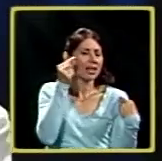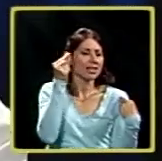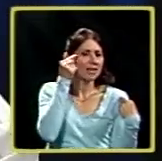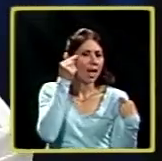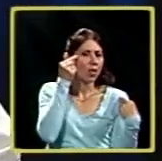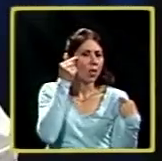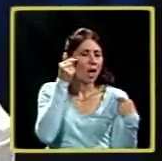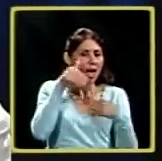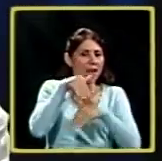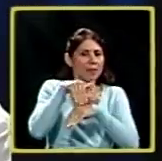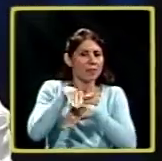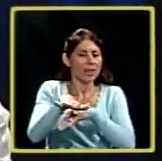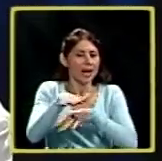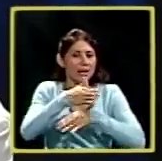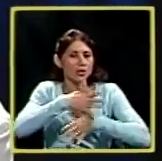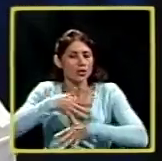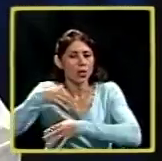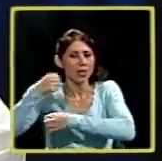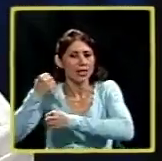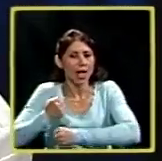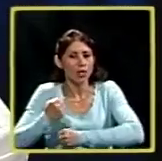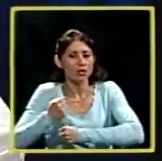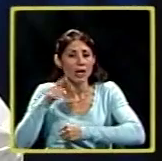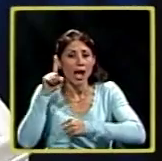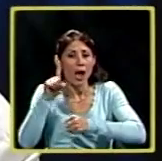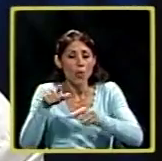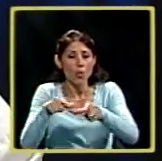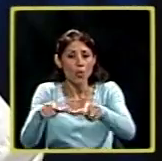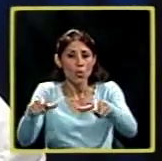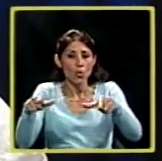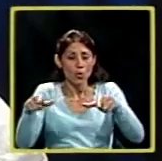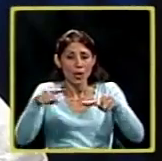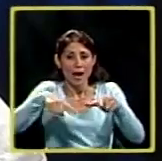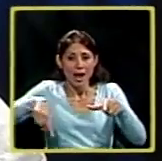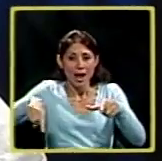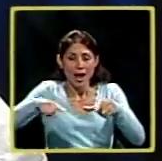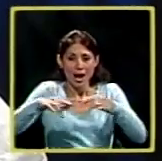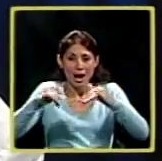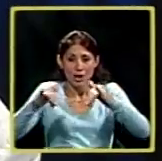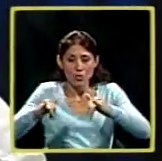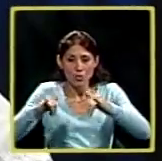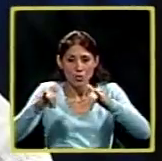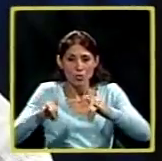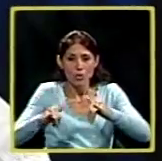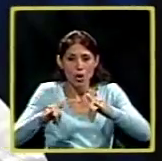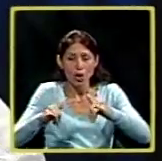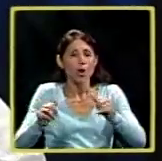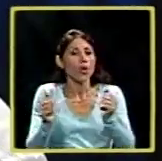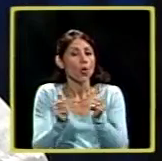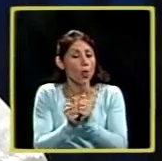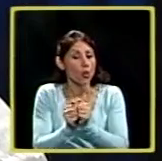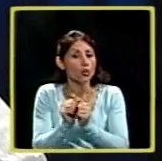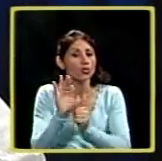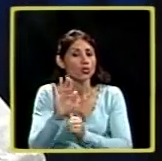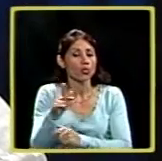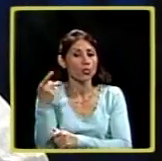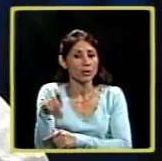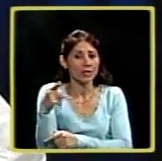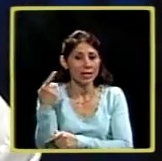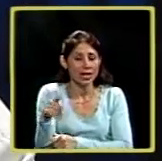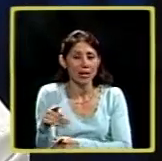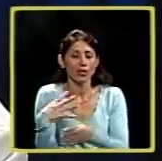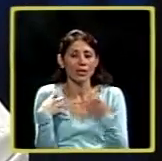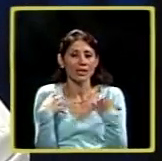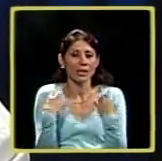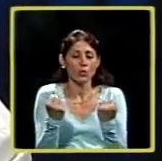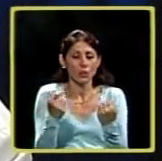enviar soldados a una trinchera con la salud que esos soldados podían correr, aparte del riesgo de un balazo. Porque